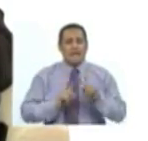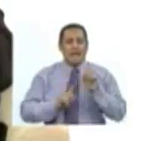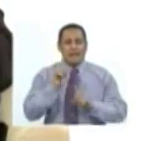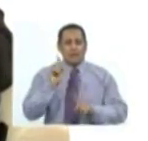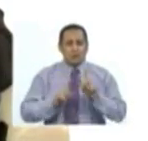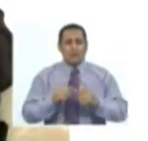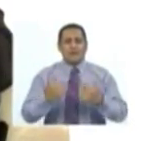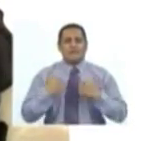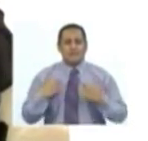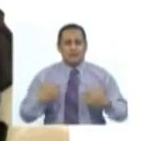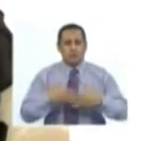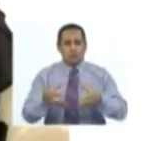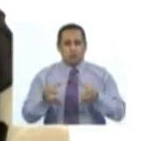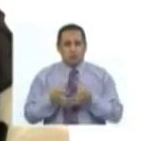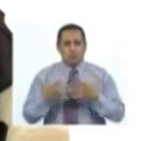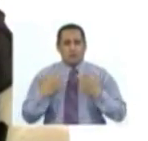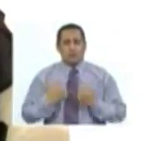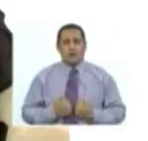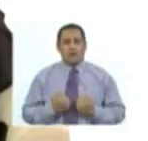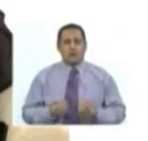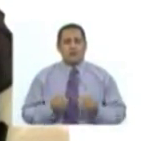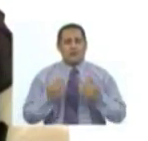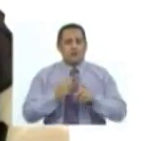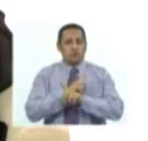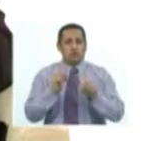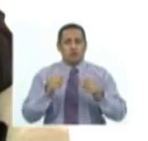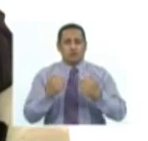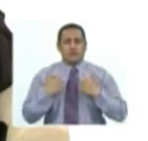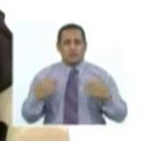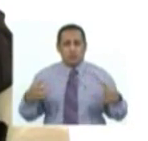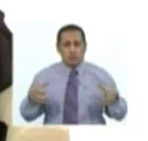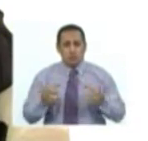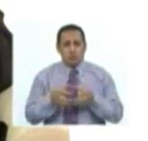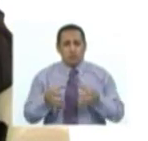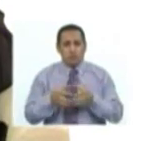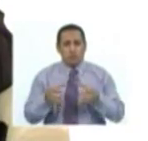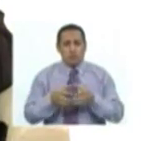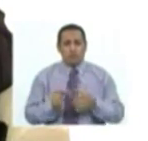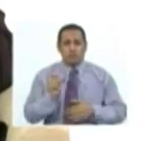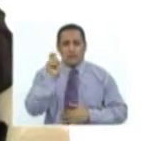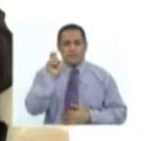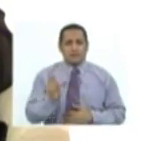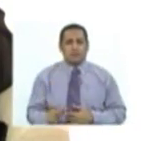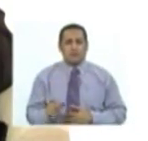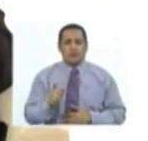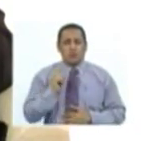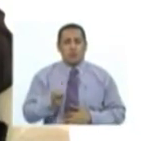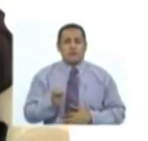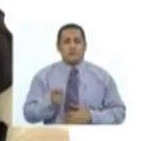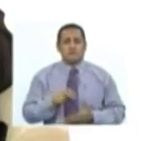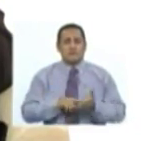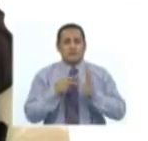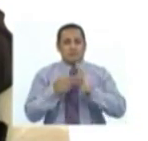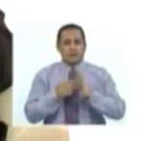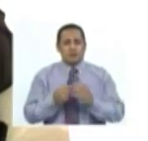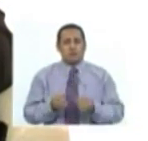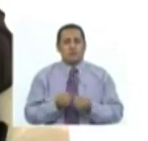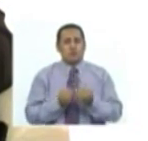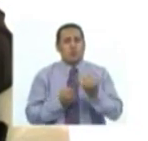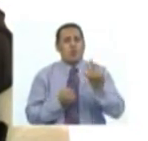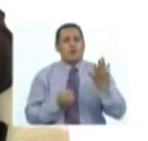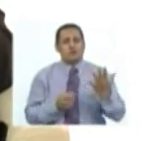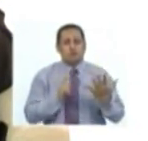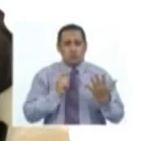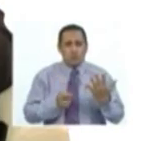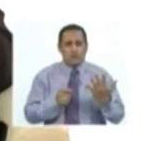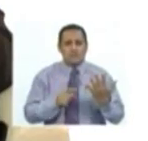tiene un órgano colegiado que no tiene un órgano unipersonal. No solamente es el número, sino